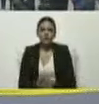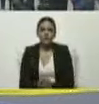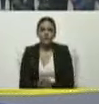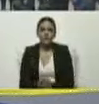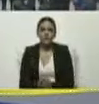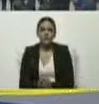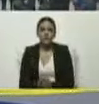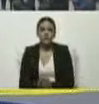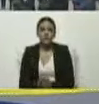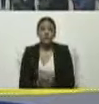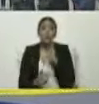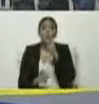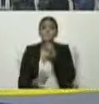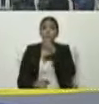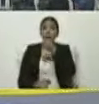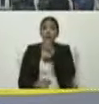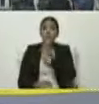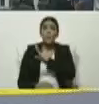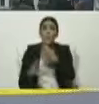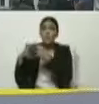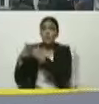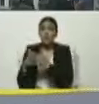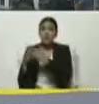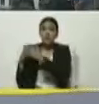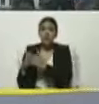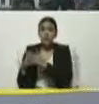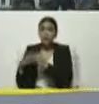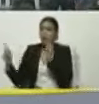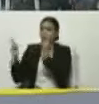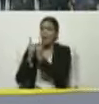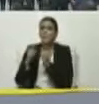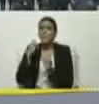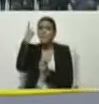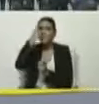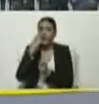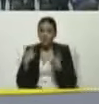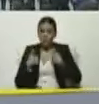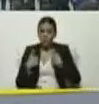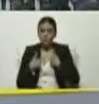Un periodista norteamericano me preguntaba